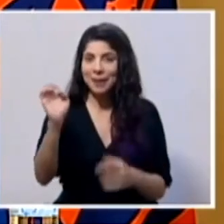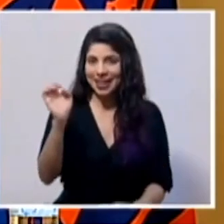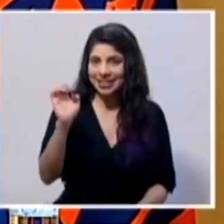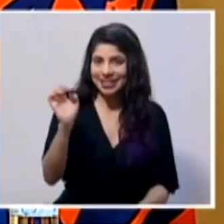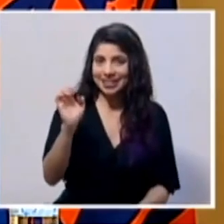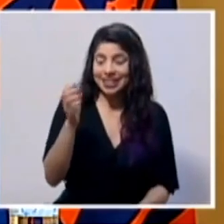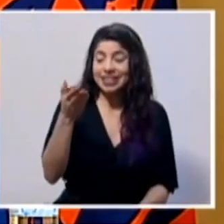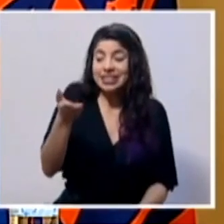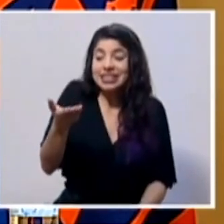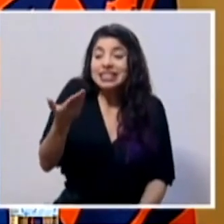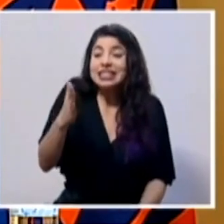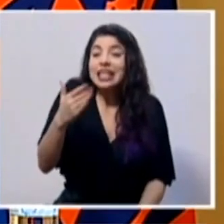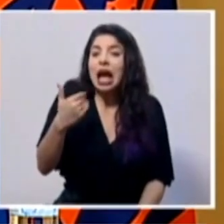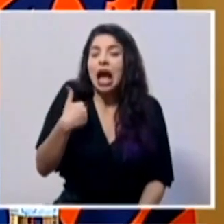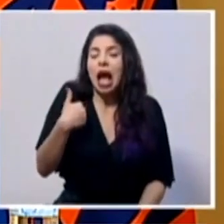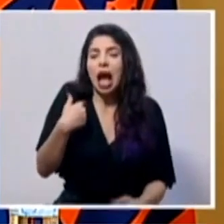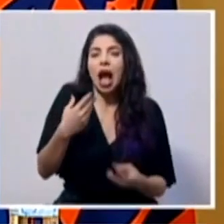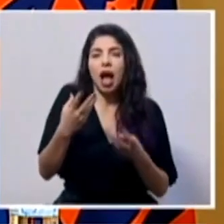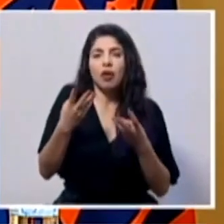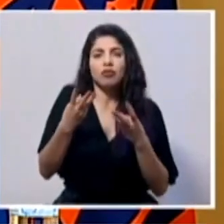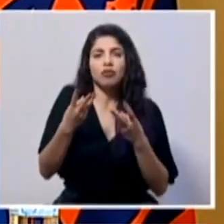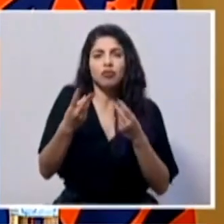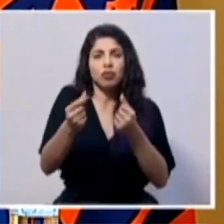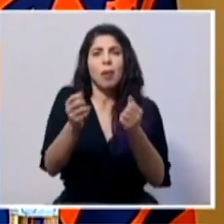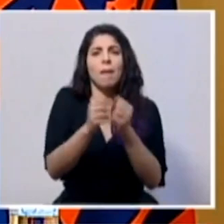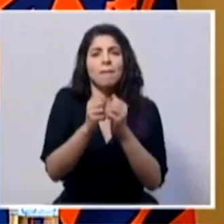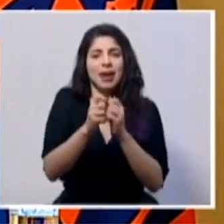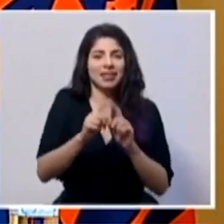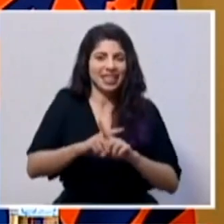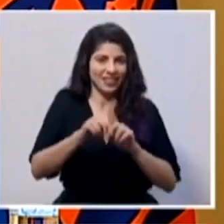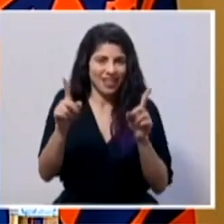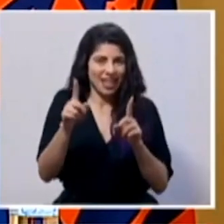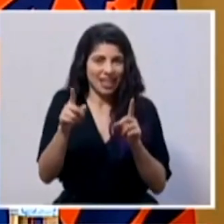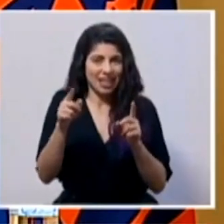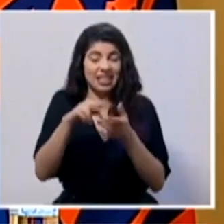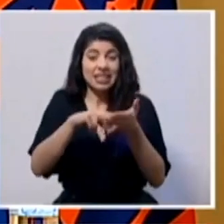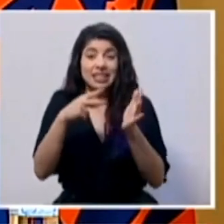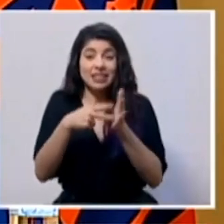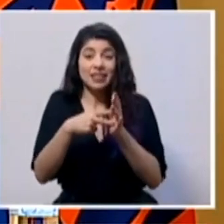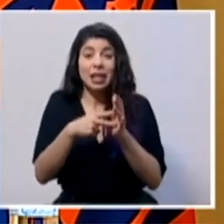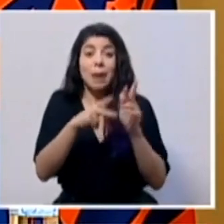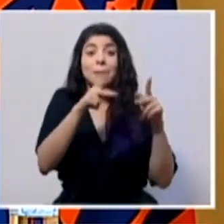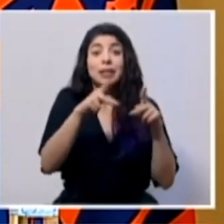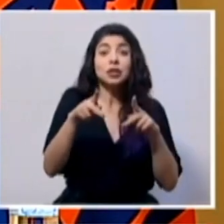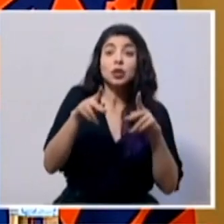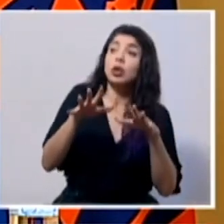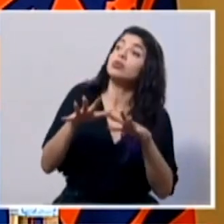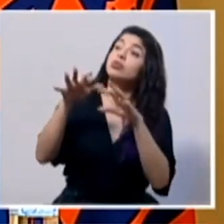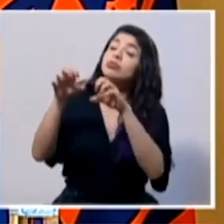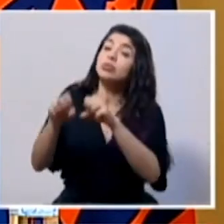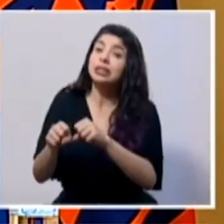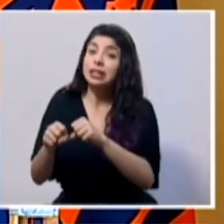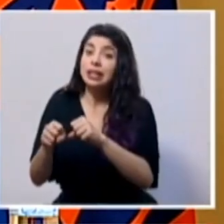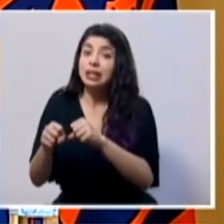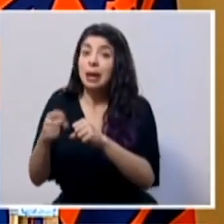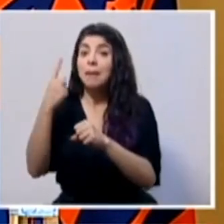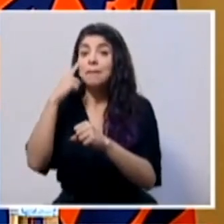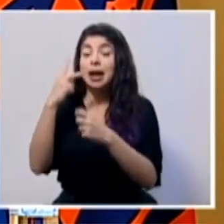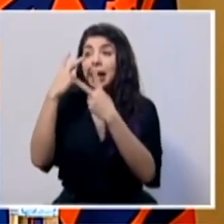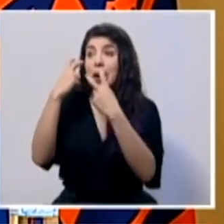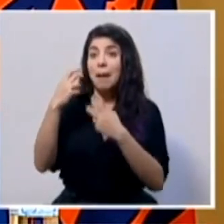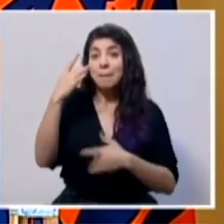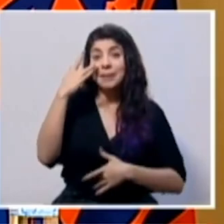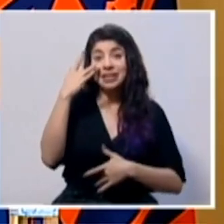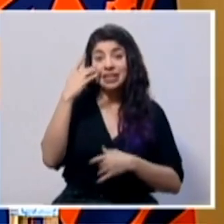emergencias tiene acondicionado un flujo diferenciado, donde se está utilizando parte de lo que era consulta externa para el análisis de